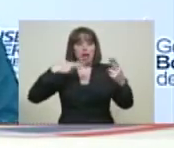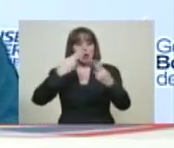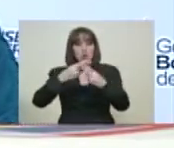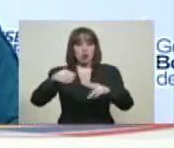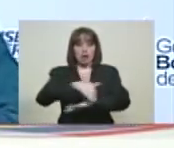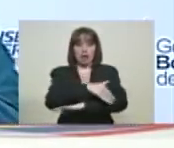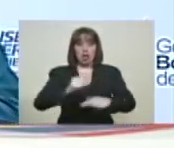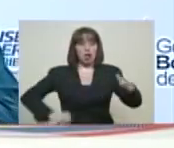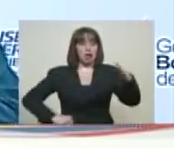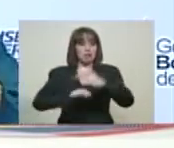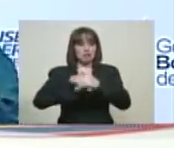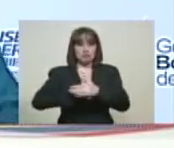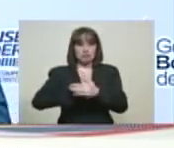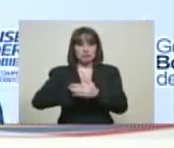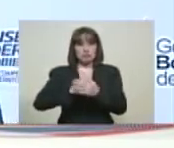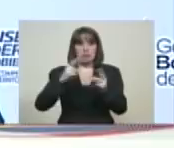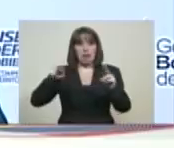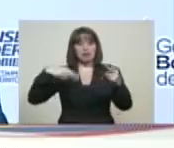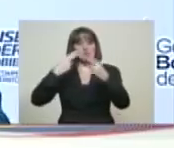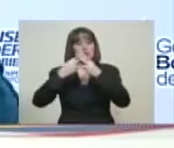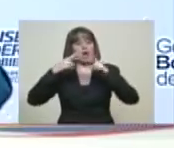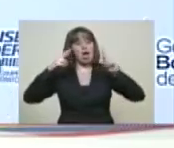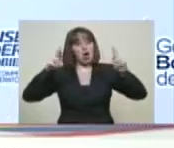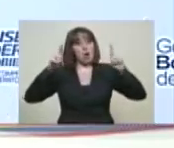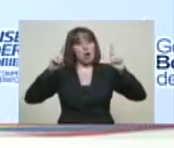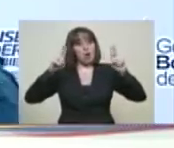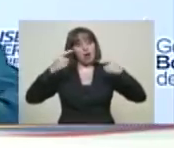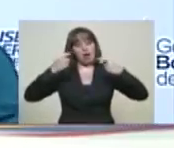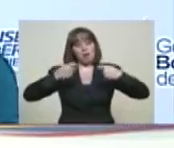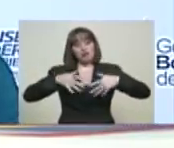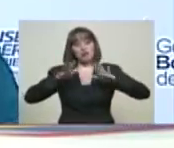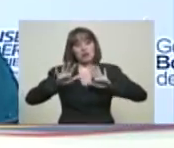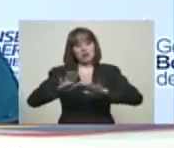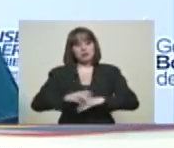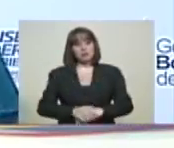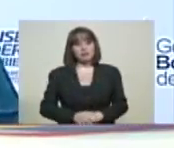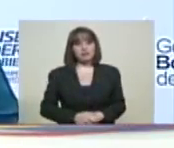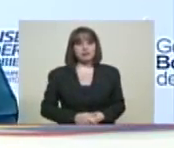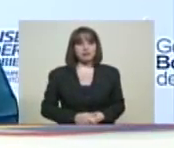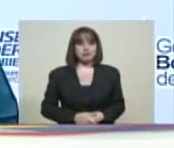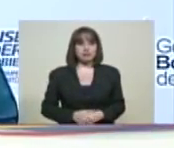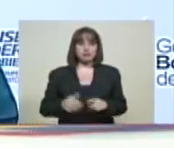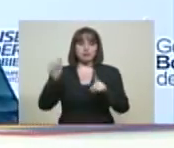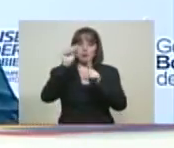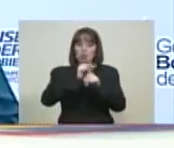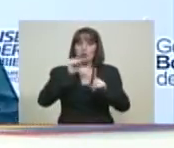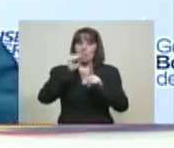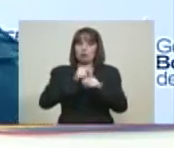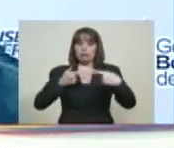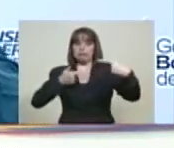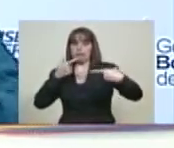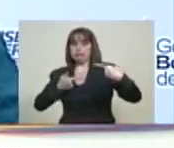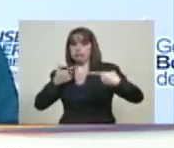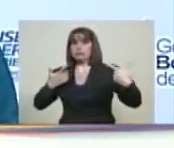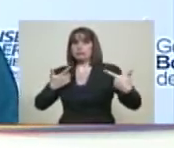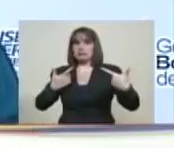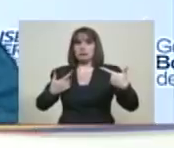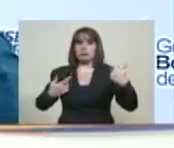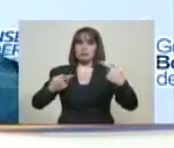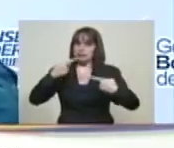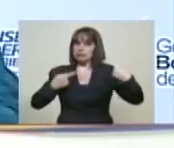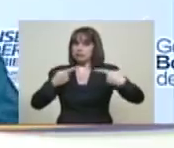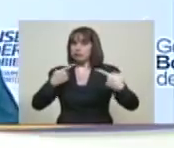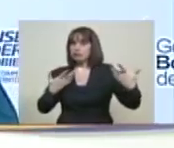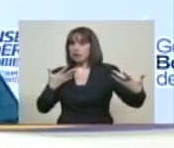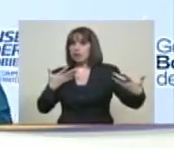conspiración más nunca complot ojalá apuesto a eso lucha política intensa si tú tú tú